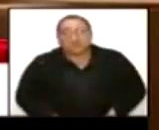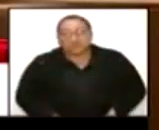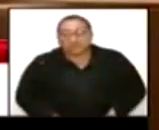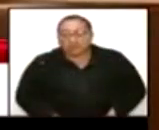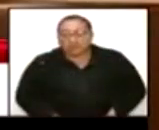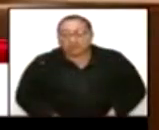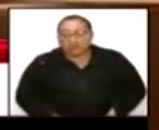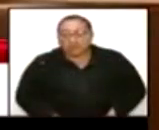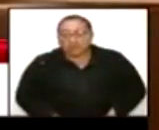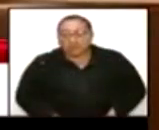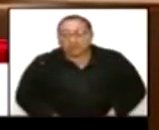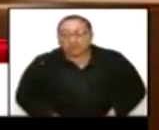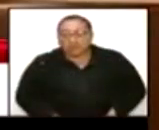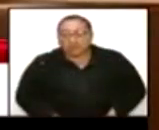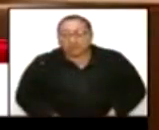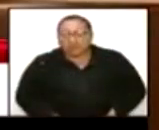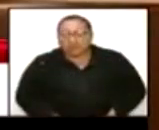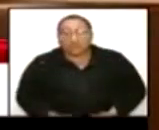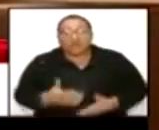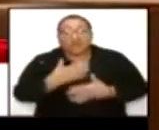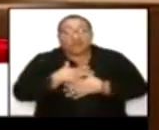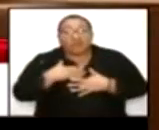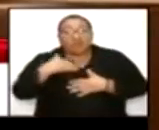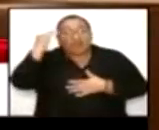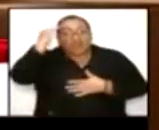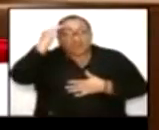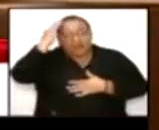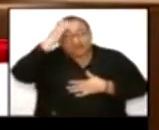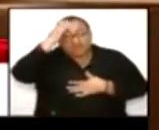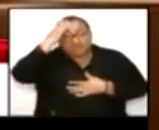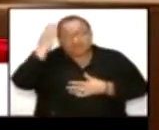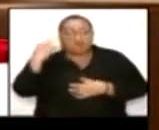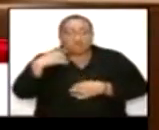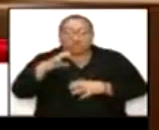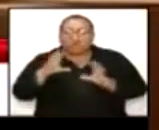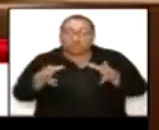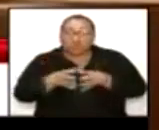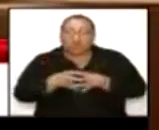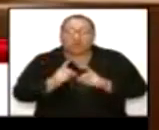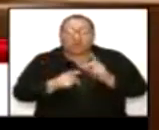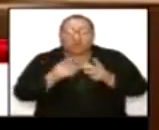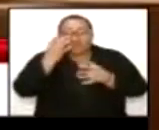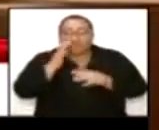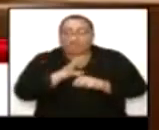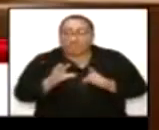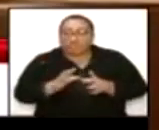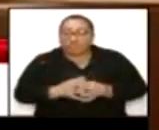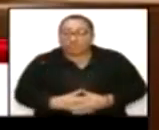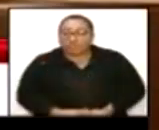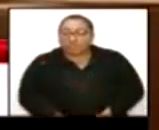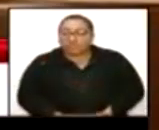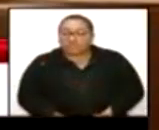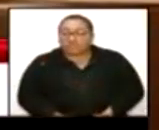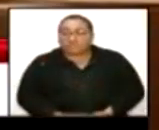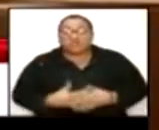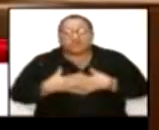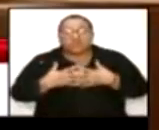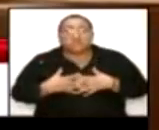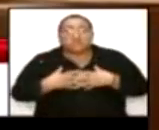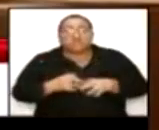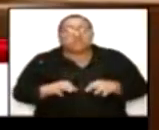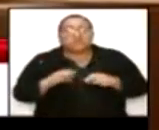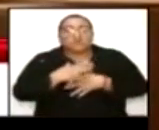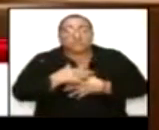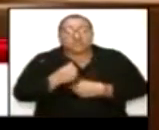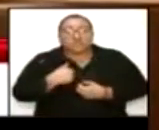de bienestar físico, mental y social, y no solamente la ausencia de afecciones o enfermedades. El goce del grado